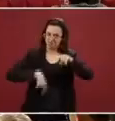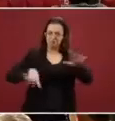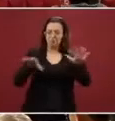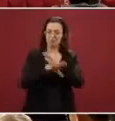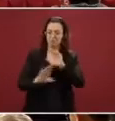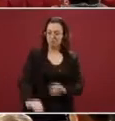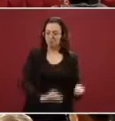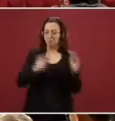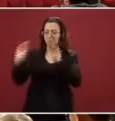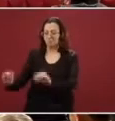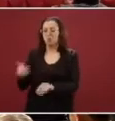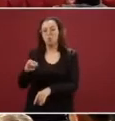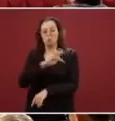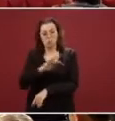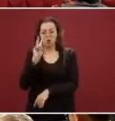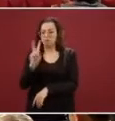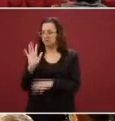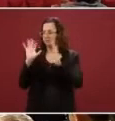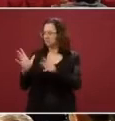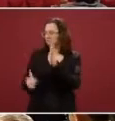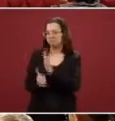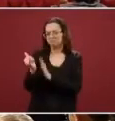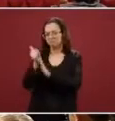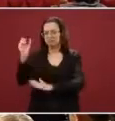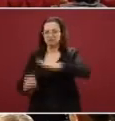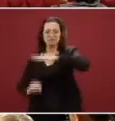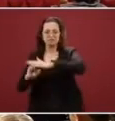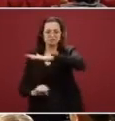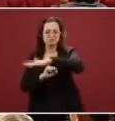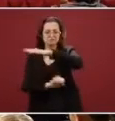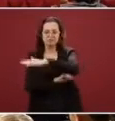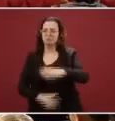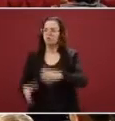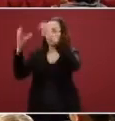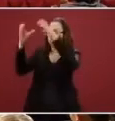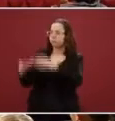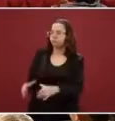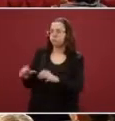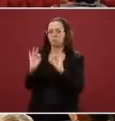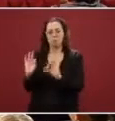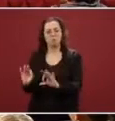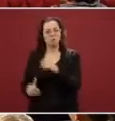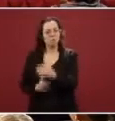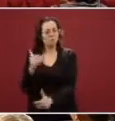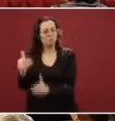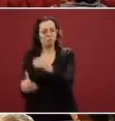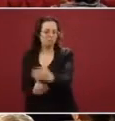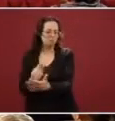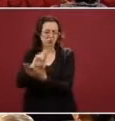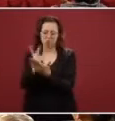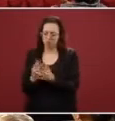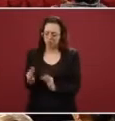veía el complejo donde se están reubicando estas instalaciones, las cimentaciones, las columnas. Se avanza también sin contratiempo alguno y conforme al